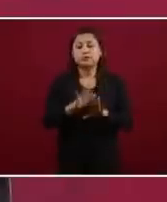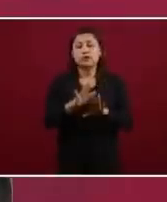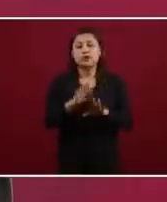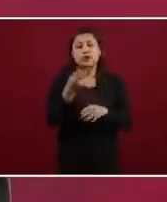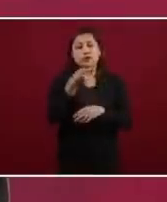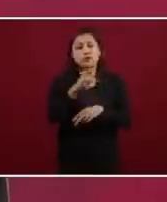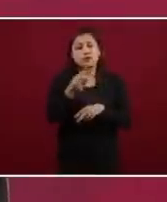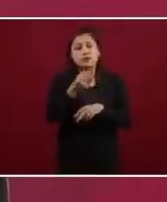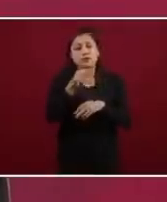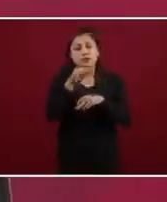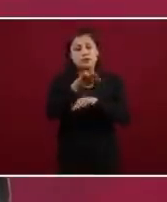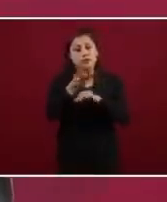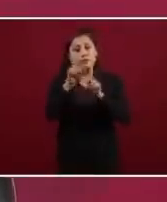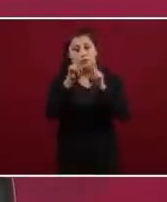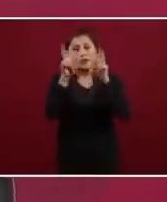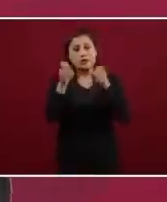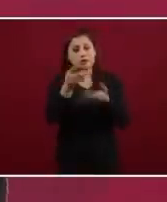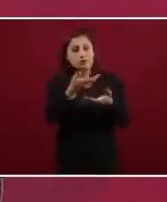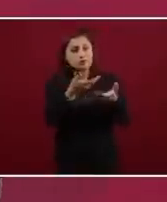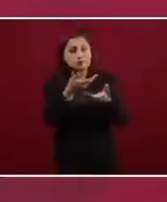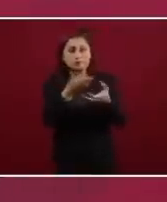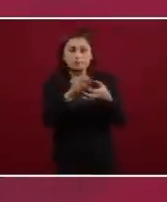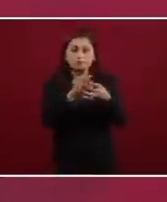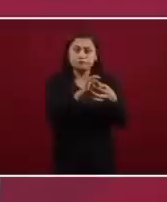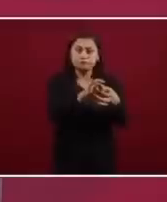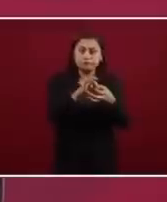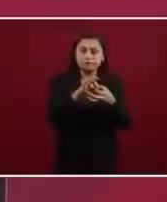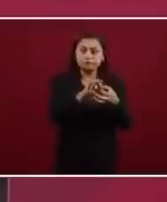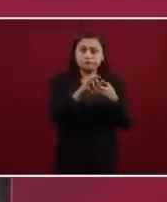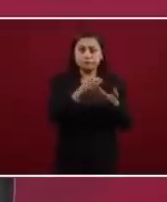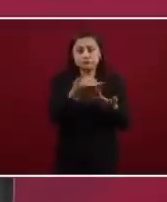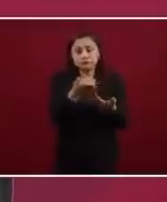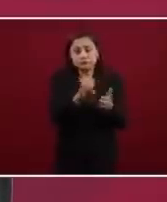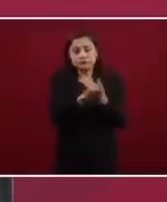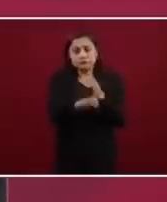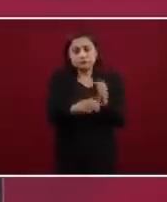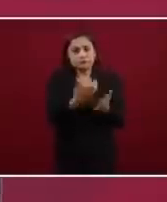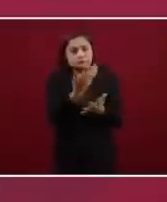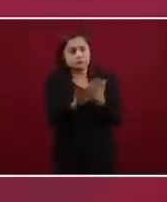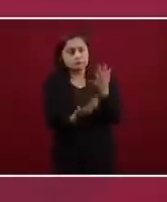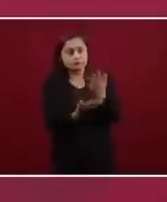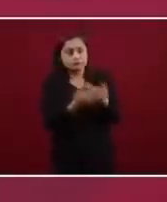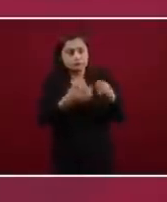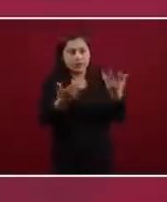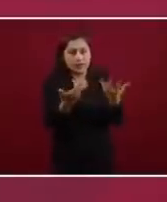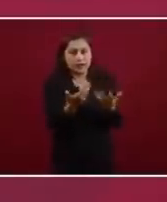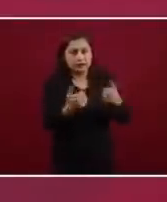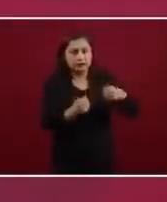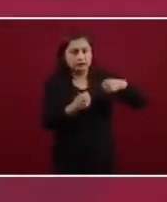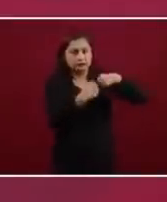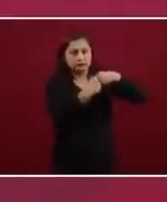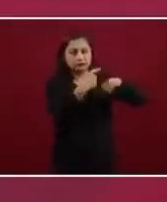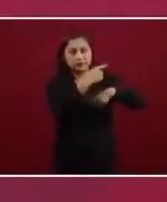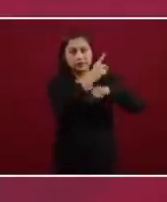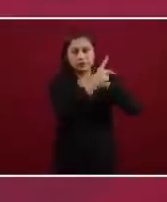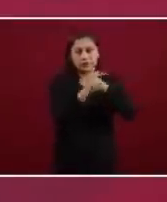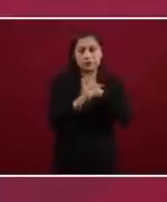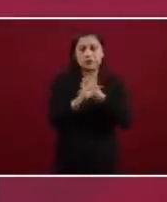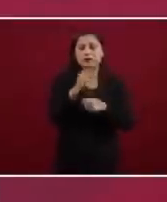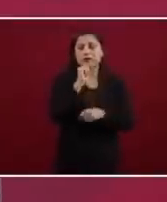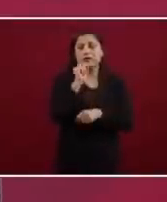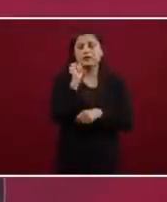cooperación, desarrollo conjunto, trabajos conjuntos en la frontera, por ejemplo, y en todo esto, pues la transferencia de